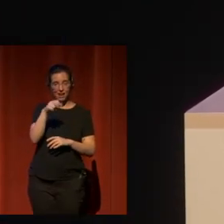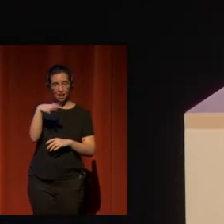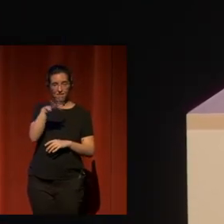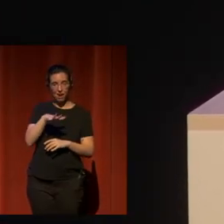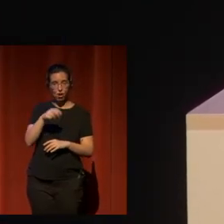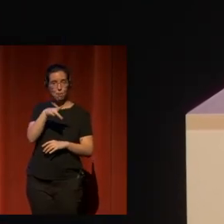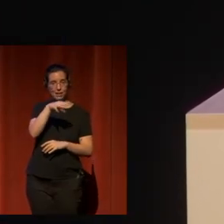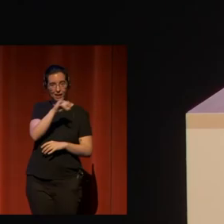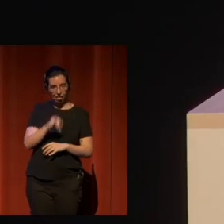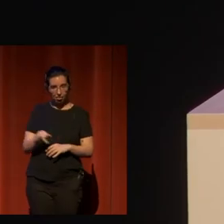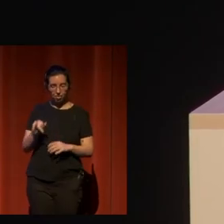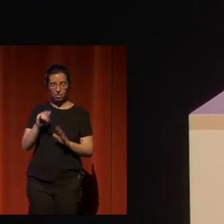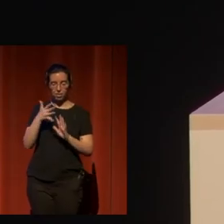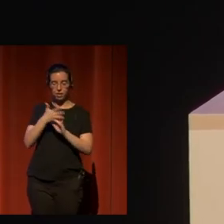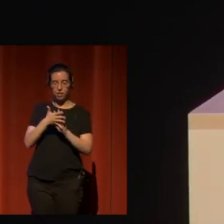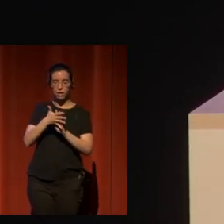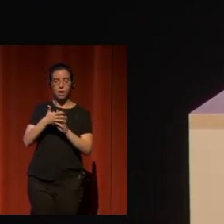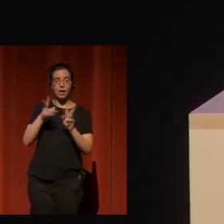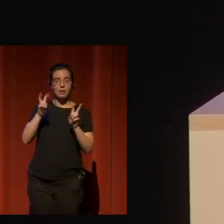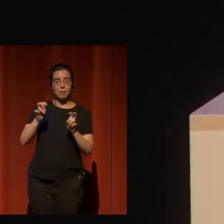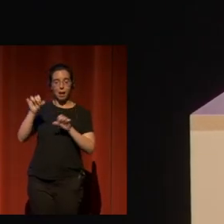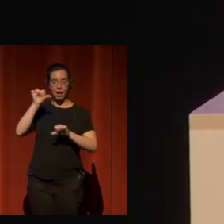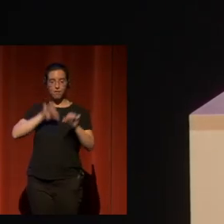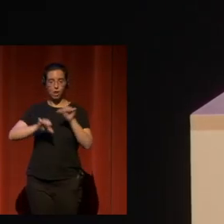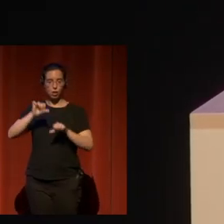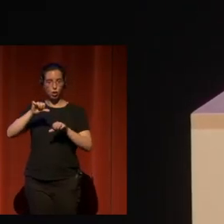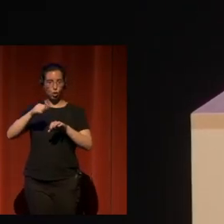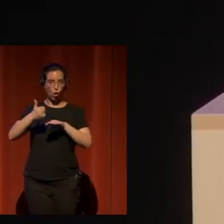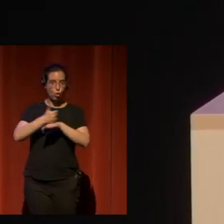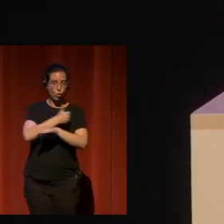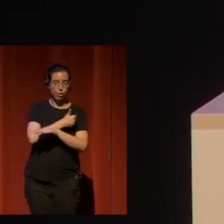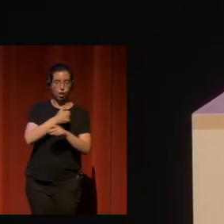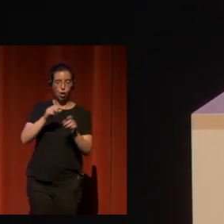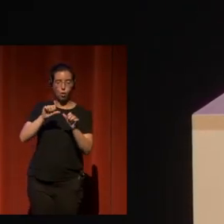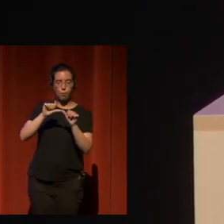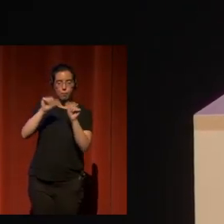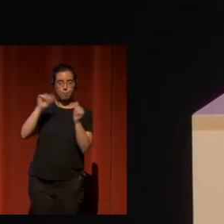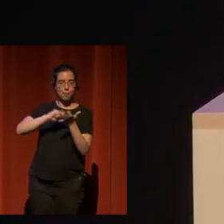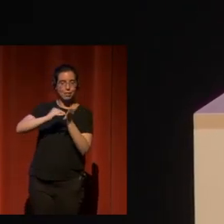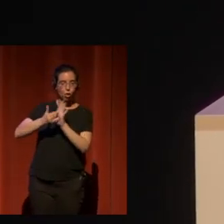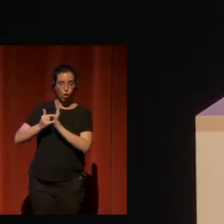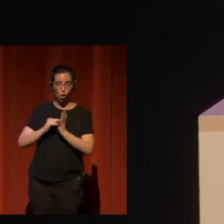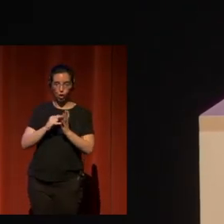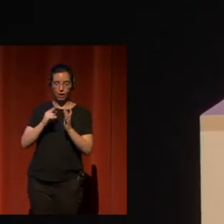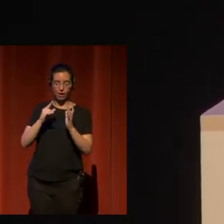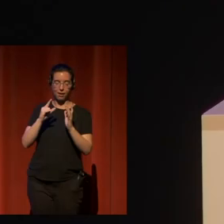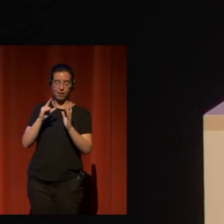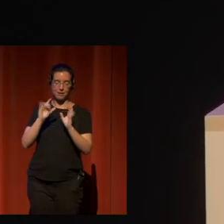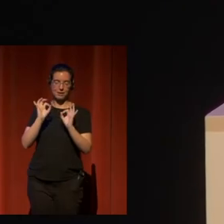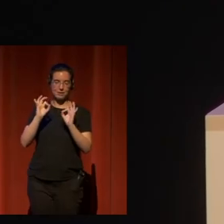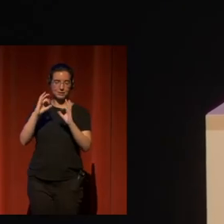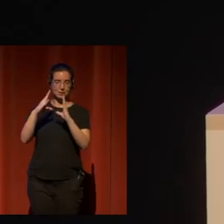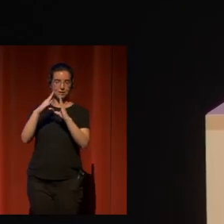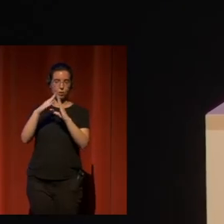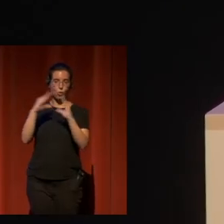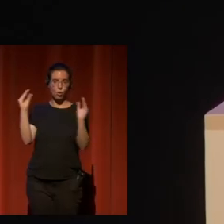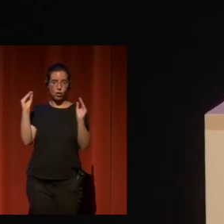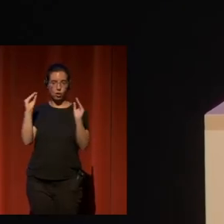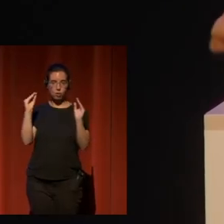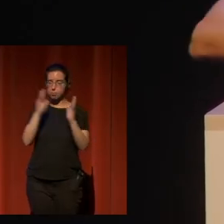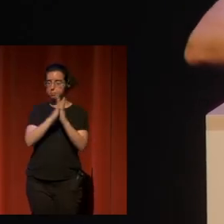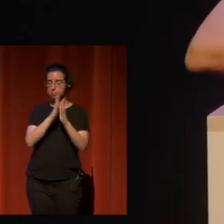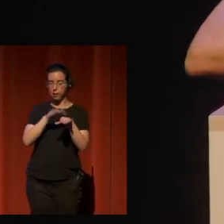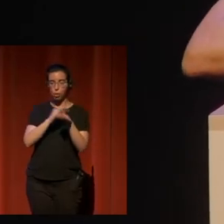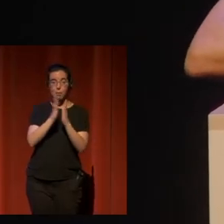nos va a hablar de Laboratorios Ciudadanos como metodología de desarrollo de la biblioteca pública en Iberoamérica. Así que cuando